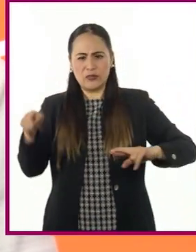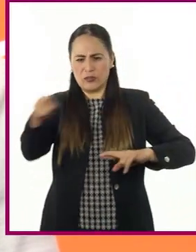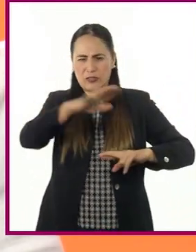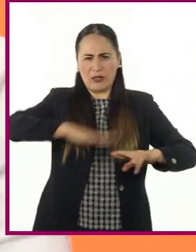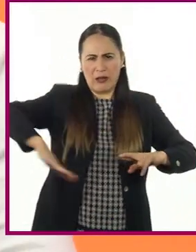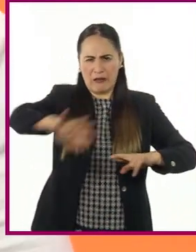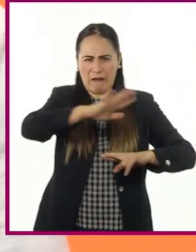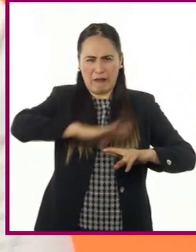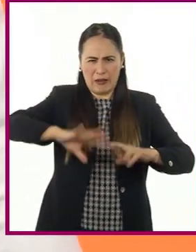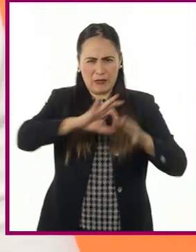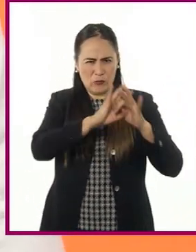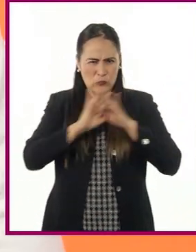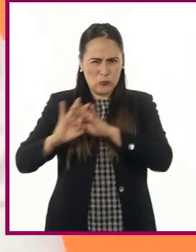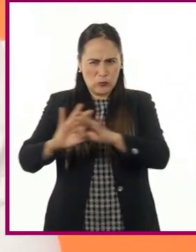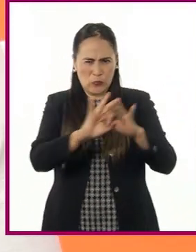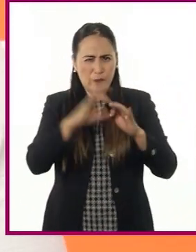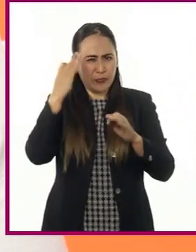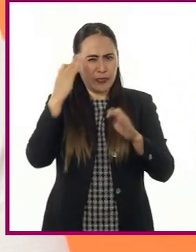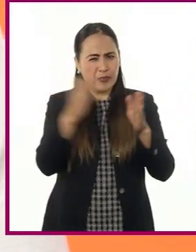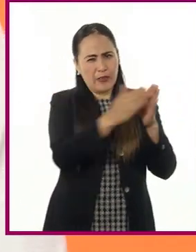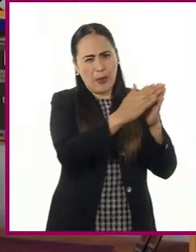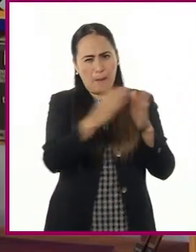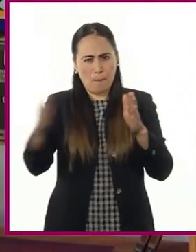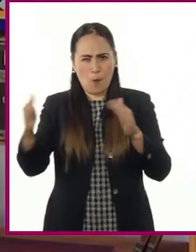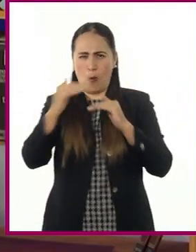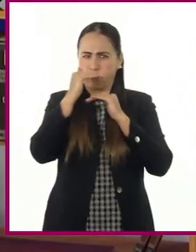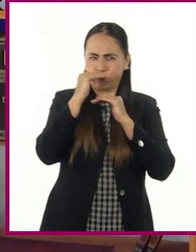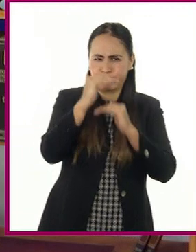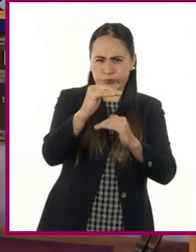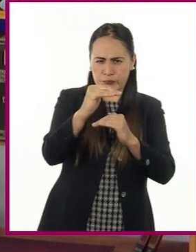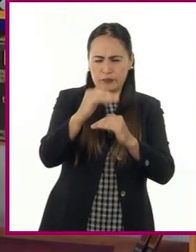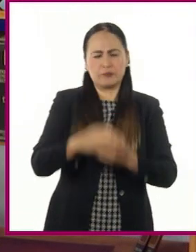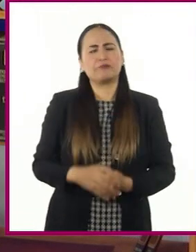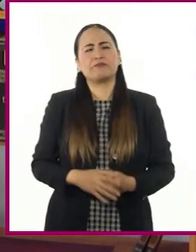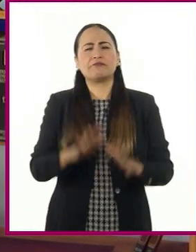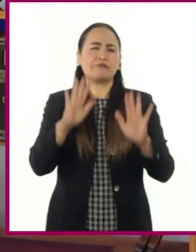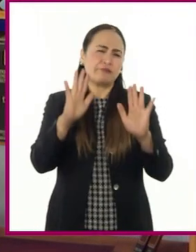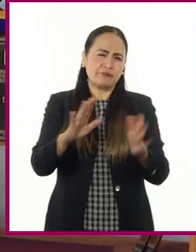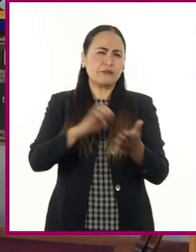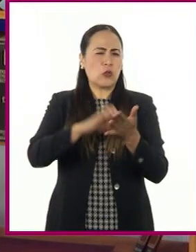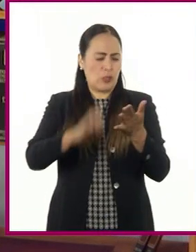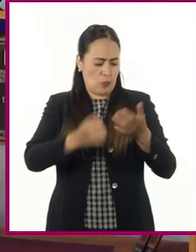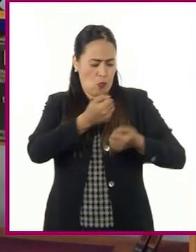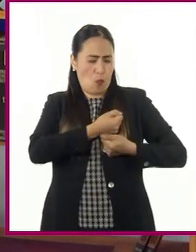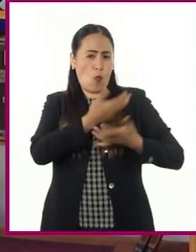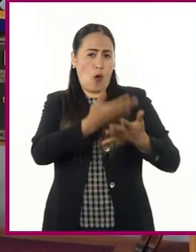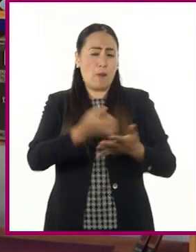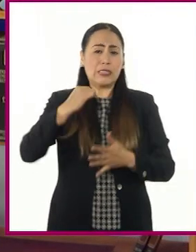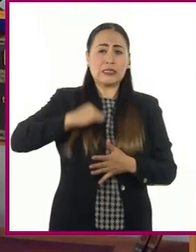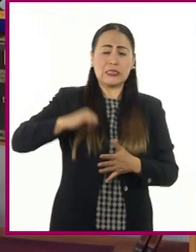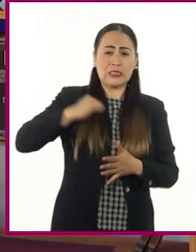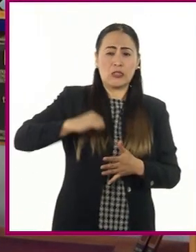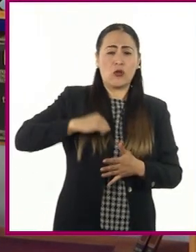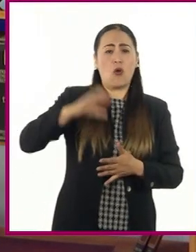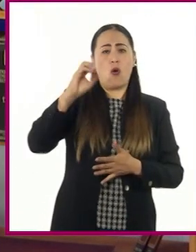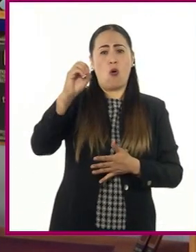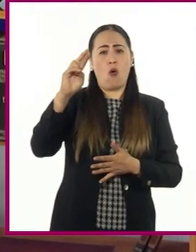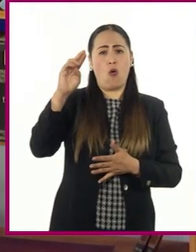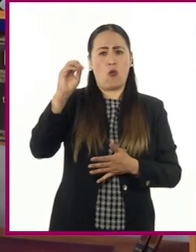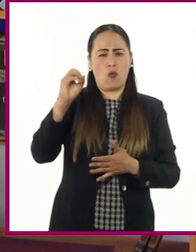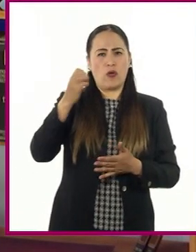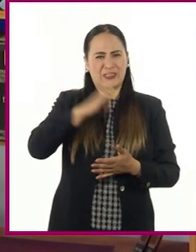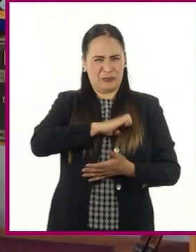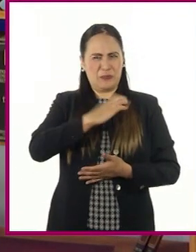experiencias emanadas de un periodo histórico. Digamos que un poema del siglo de oro español, del